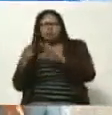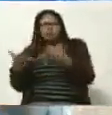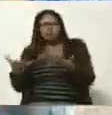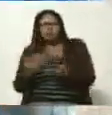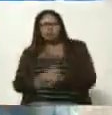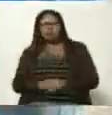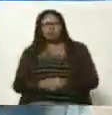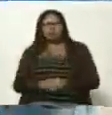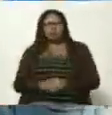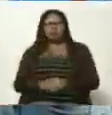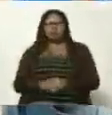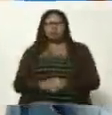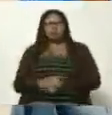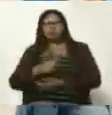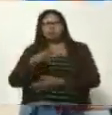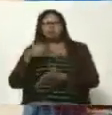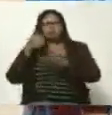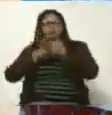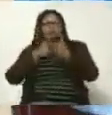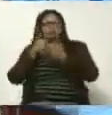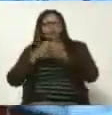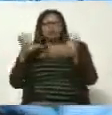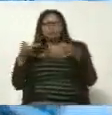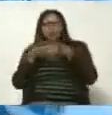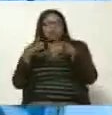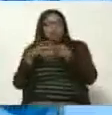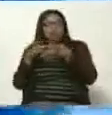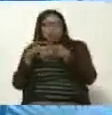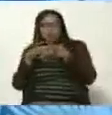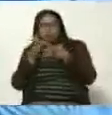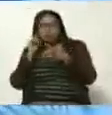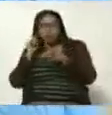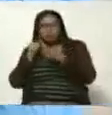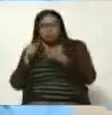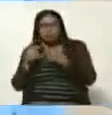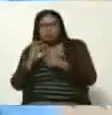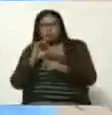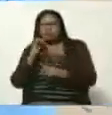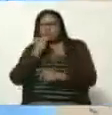que ustedes han estado intensamente en reuniones. Si no me